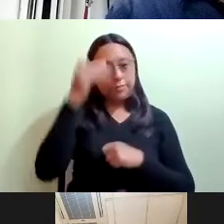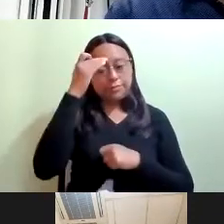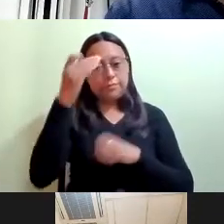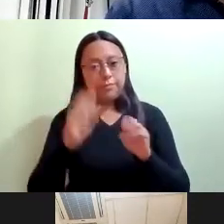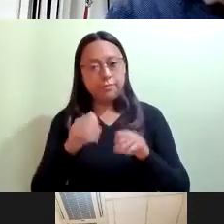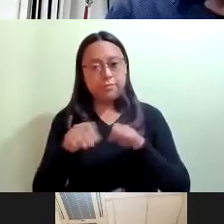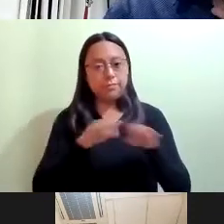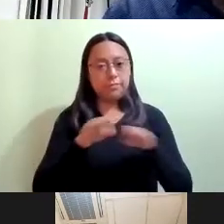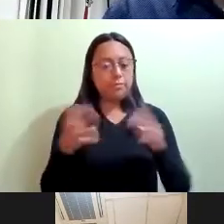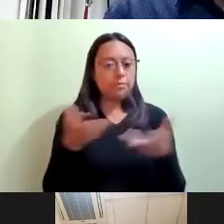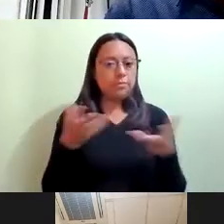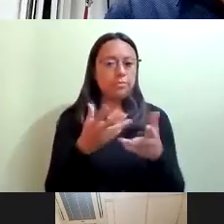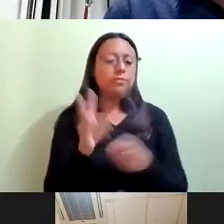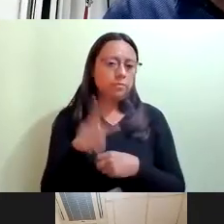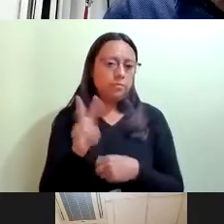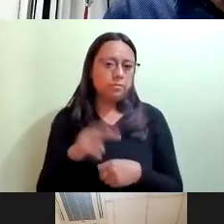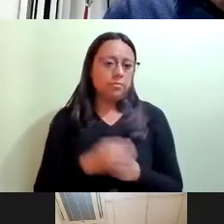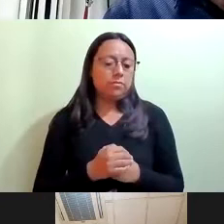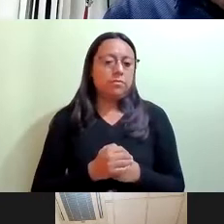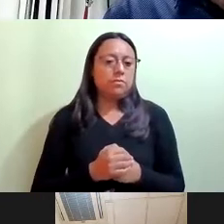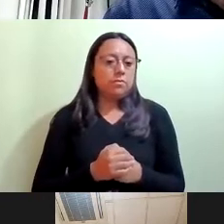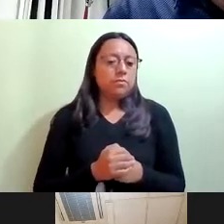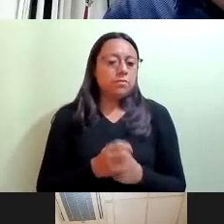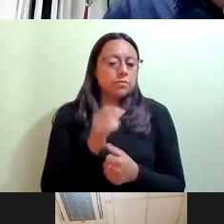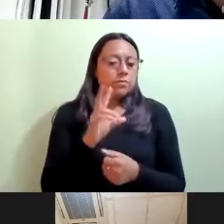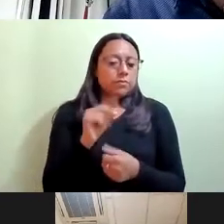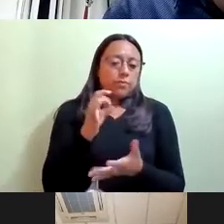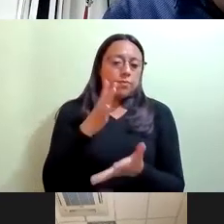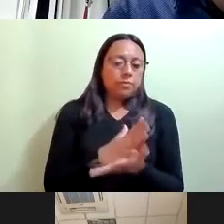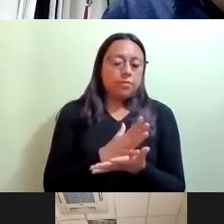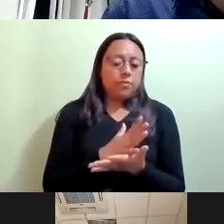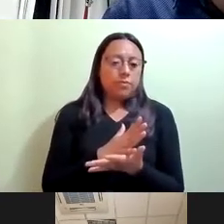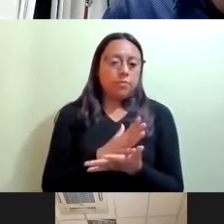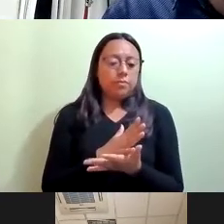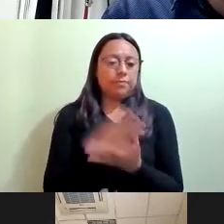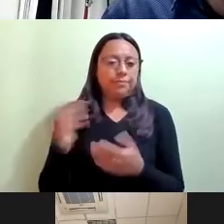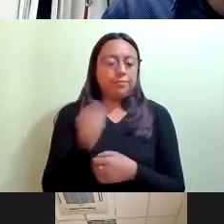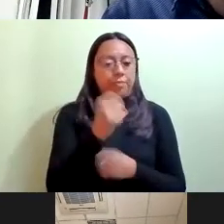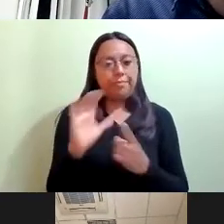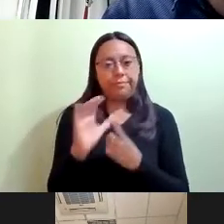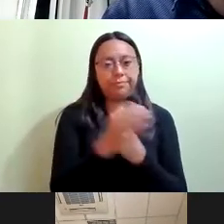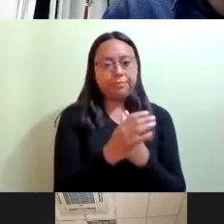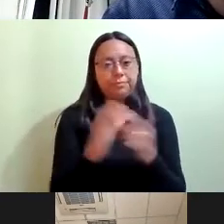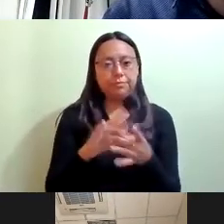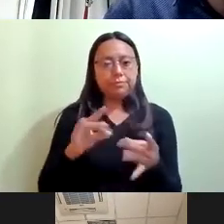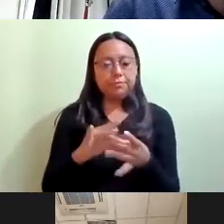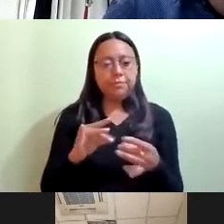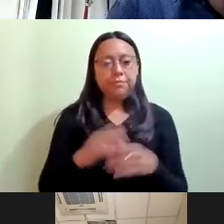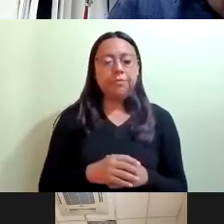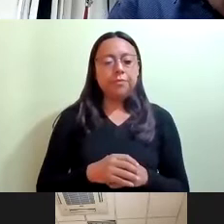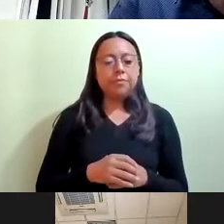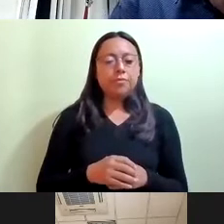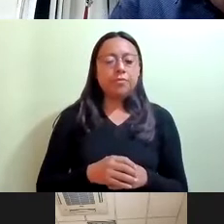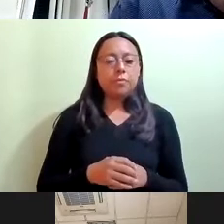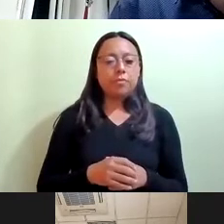cierto, no nada más se han, digamos, instalado las comisiones,